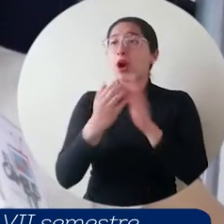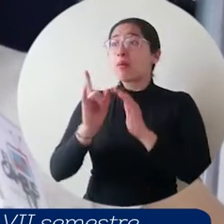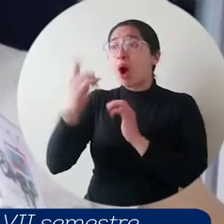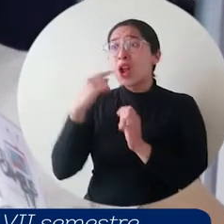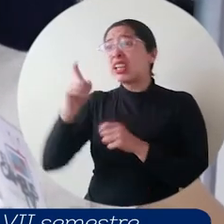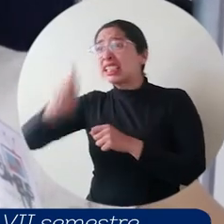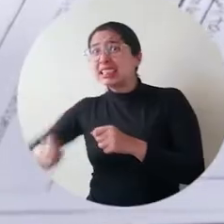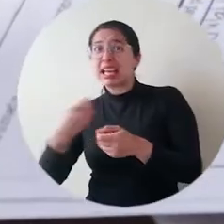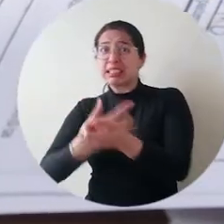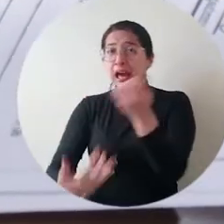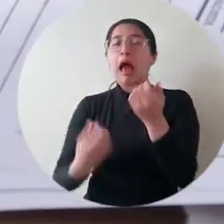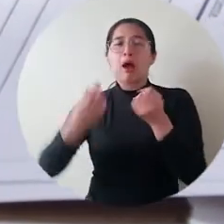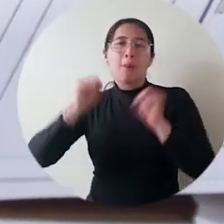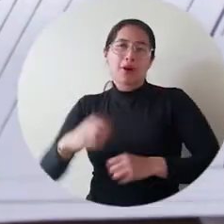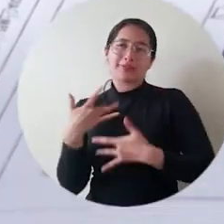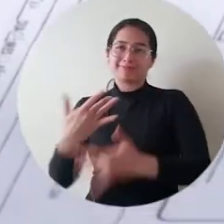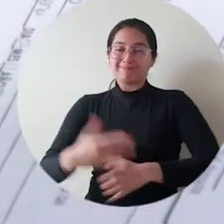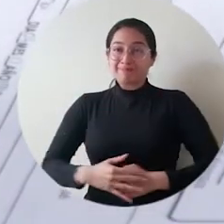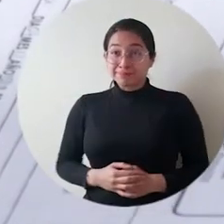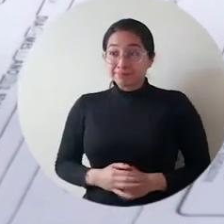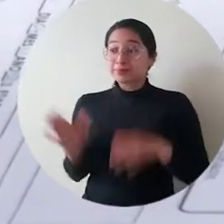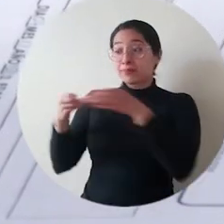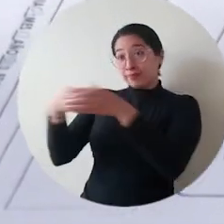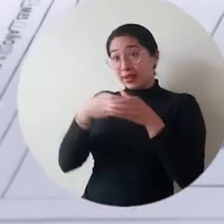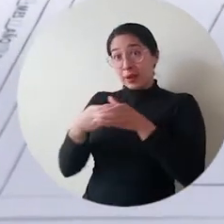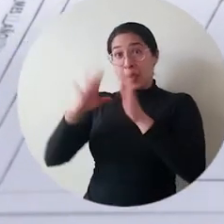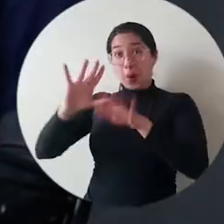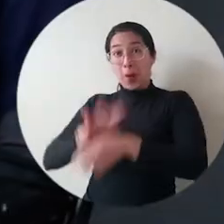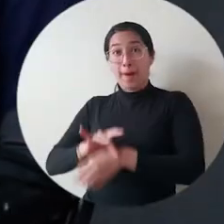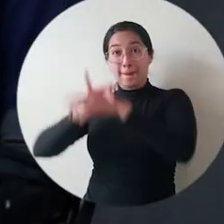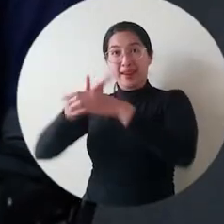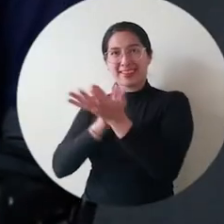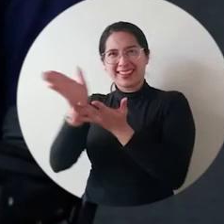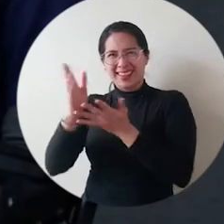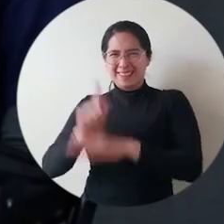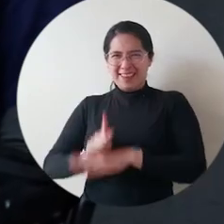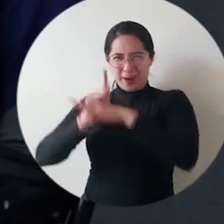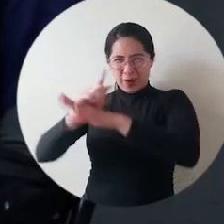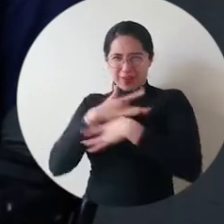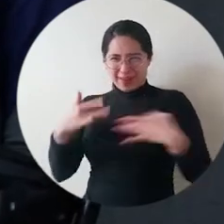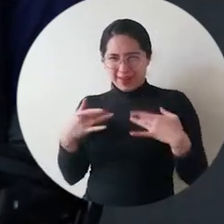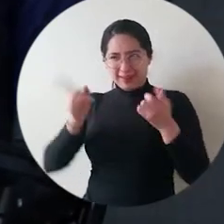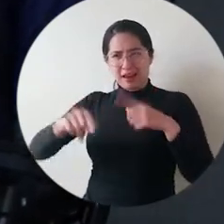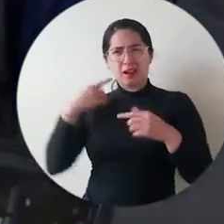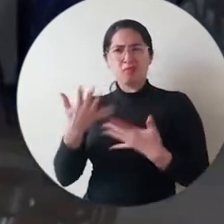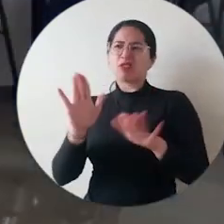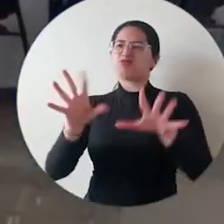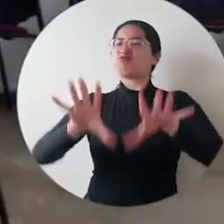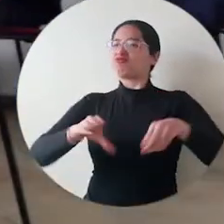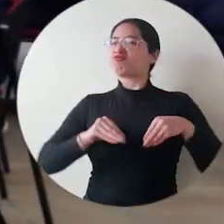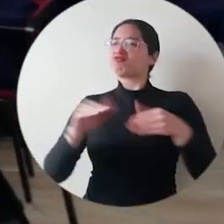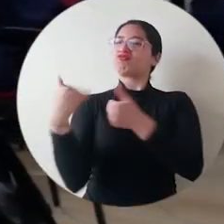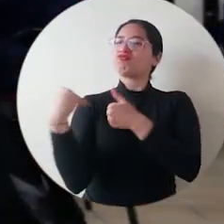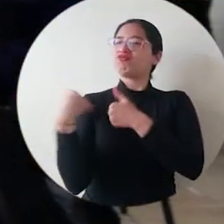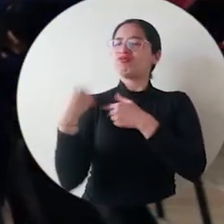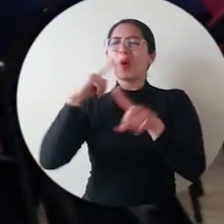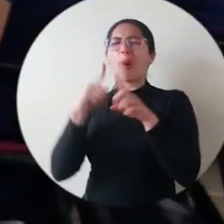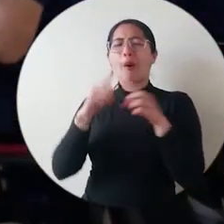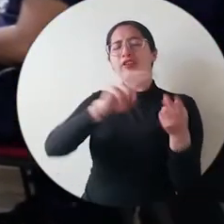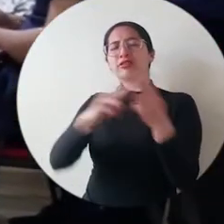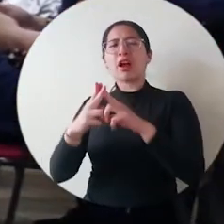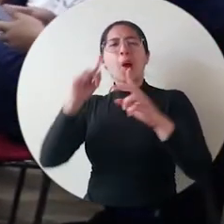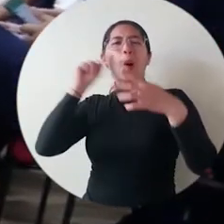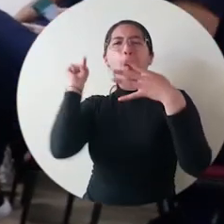la necesiten esté ahí. La iniciativa del colectivo estudiantil del programa de medicina fue un acto de responsabilidad social con el territorio alineado